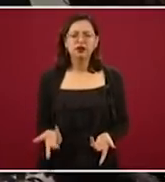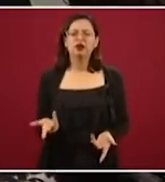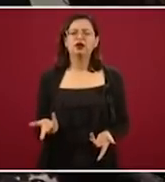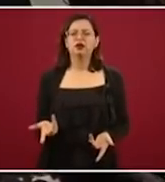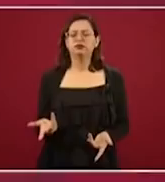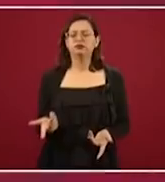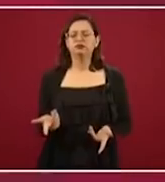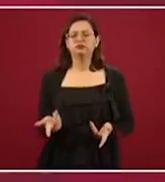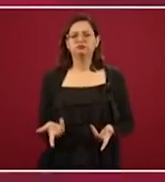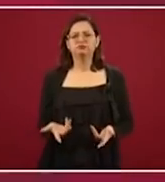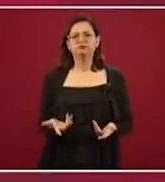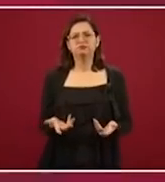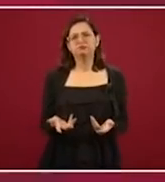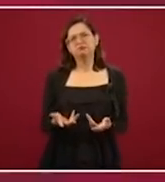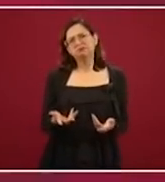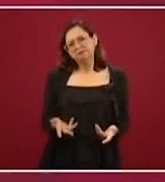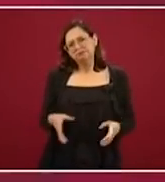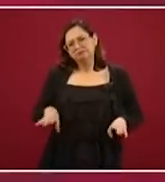actitud asumida